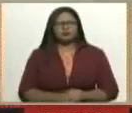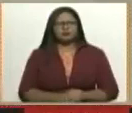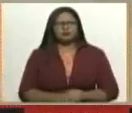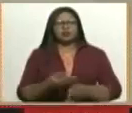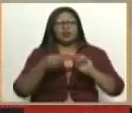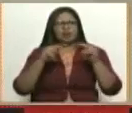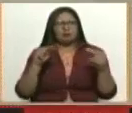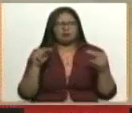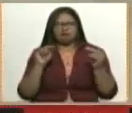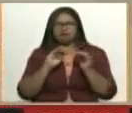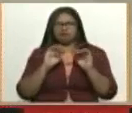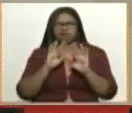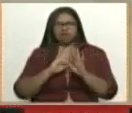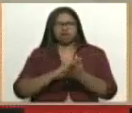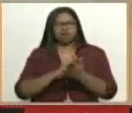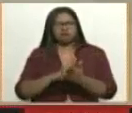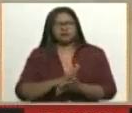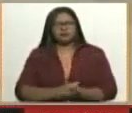paz.